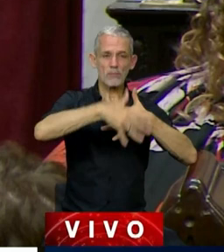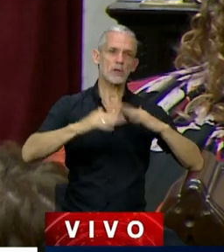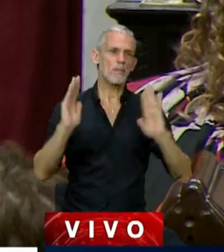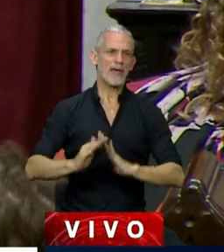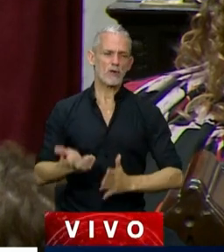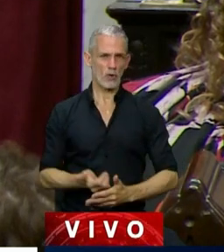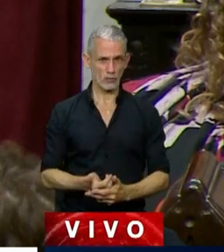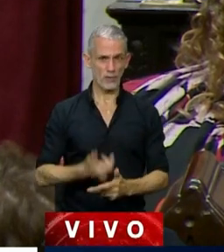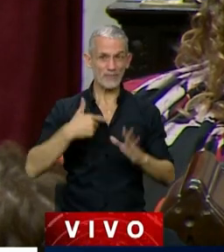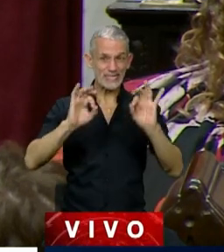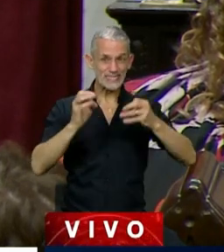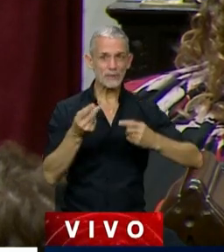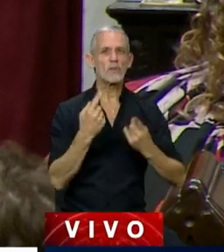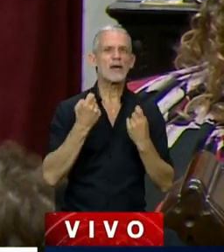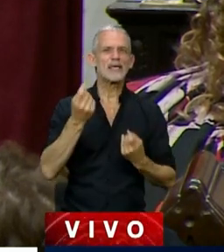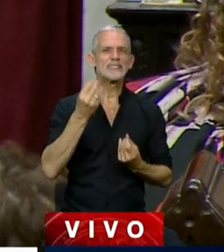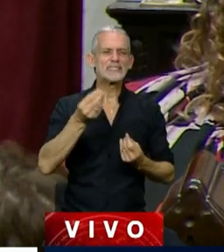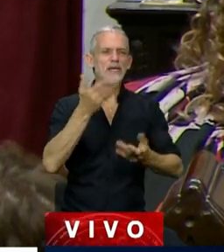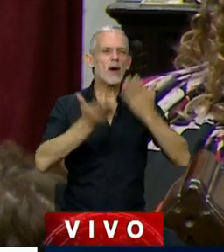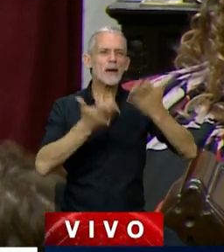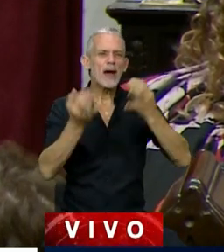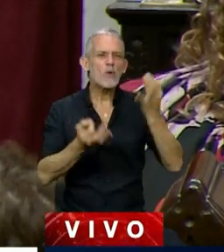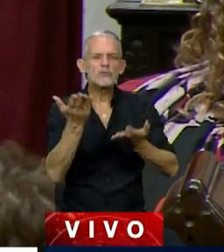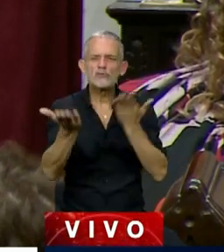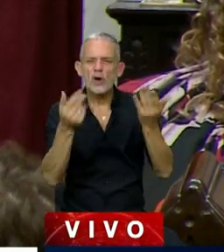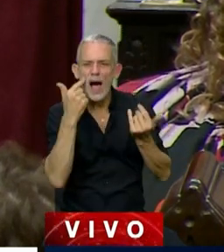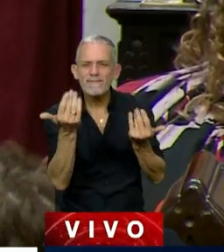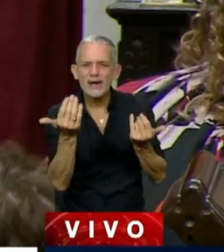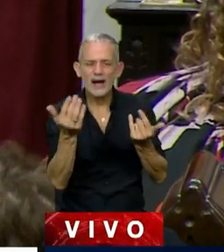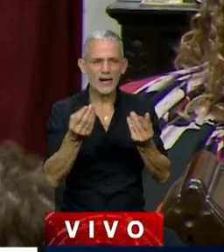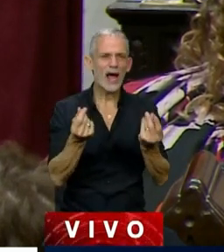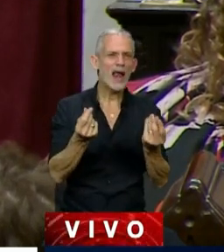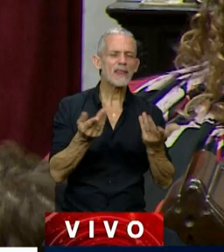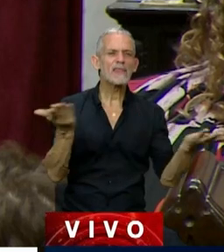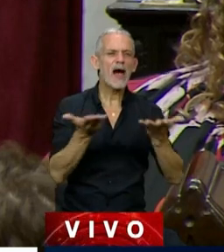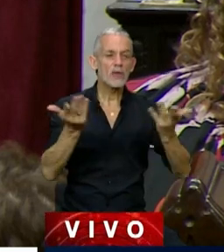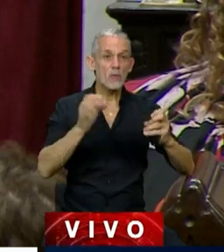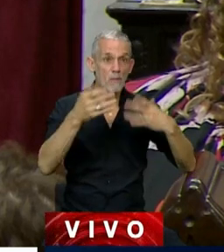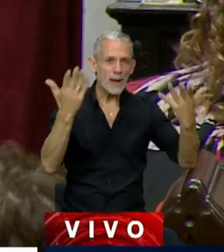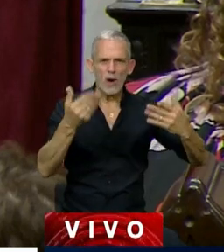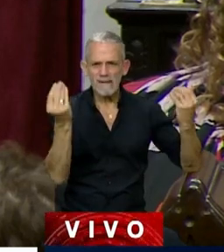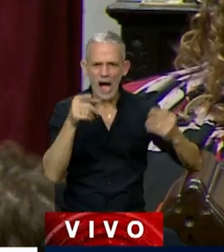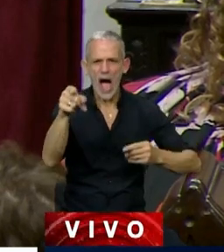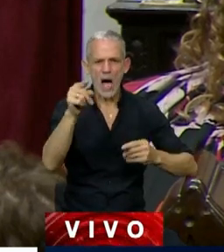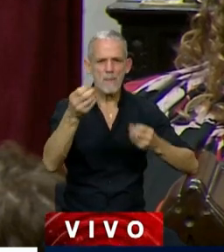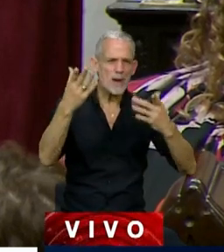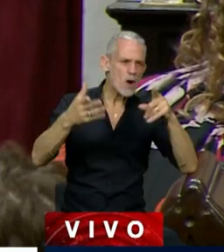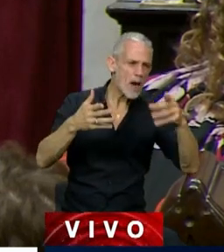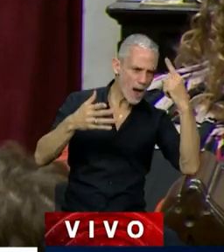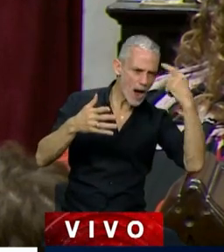latinoamericano. Sabemos que necesitamos evaluarlos para tener claro cómo mejorar